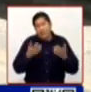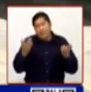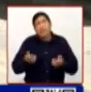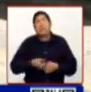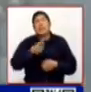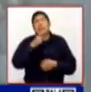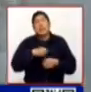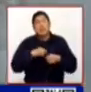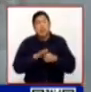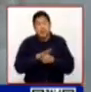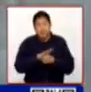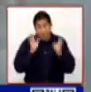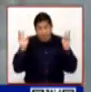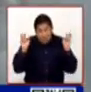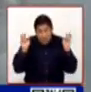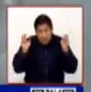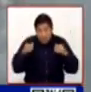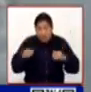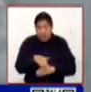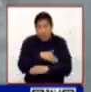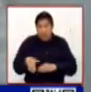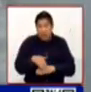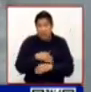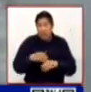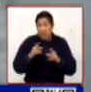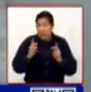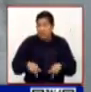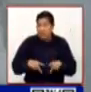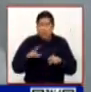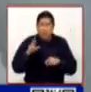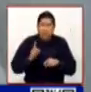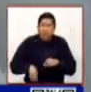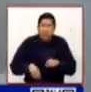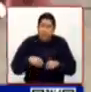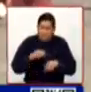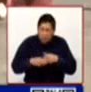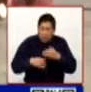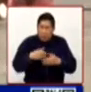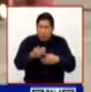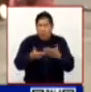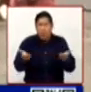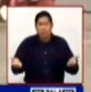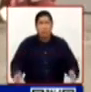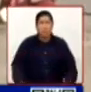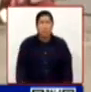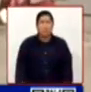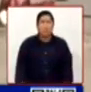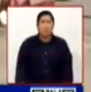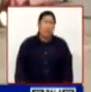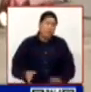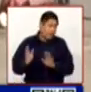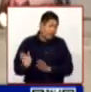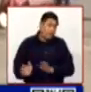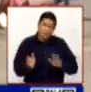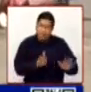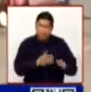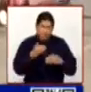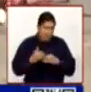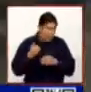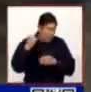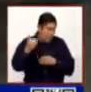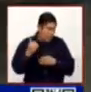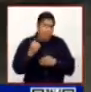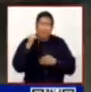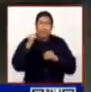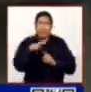ustedes están viendo quiénes están ocupando las calles y los peatones no pueden llegar a este lugar. Y más adelante le